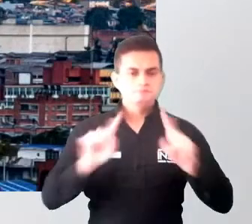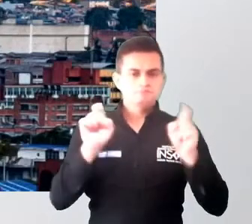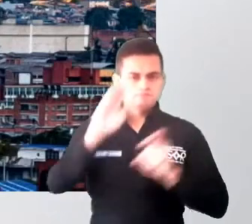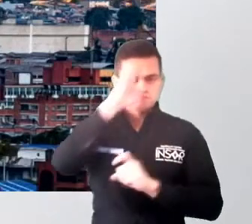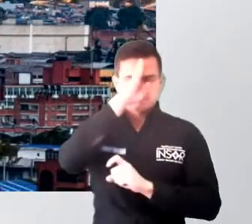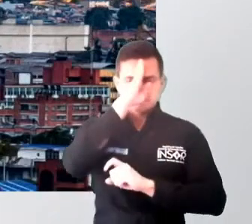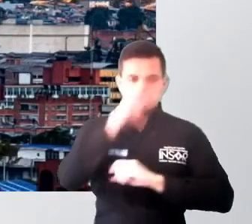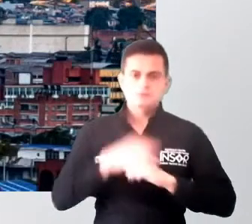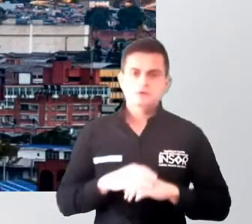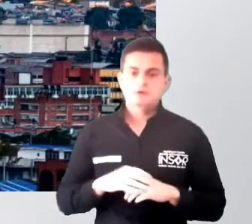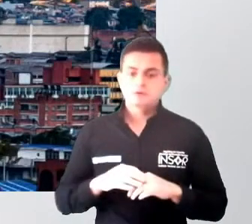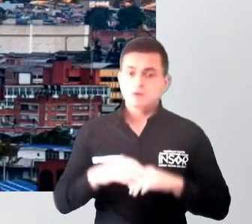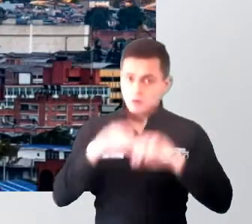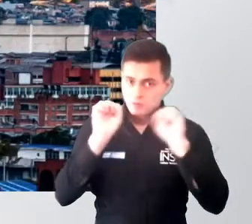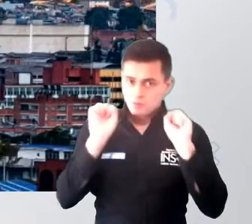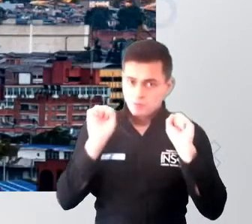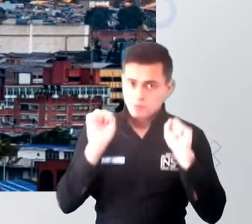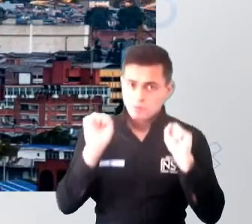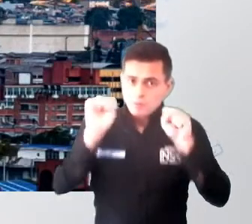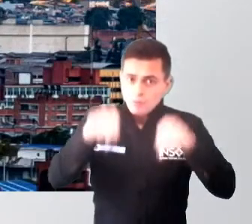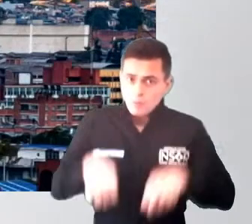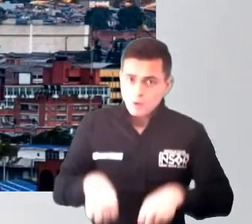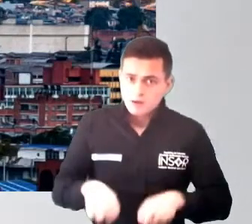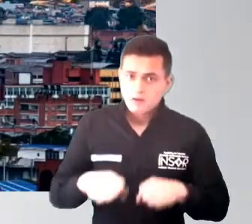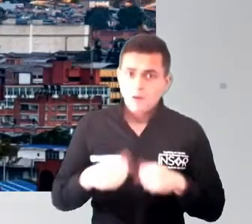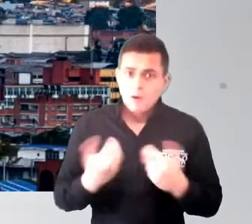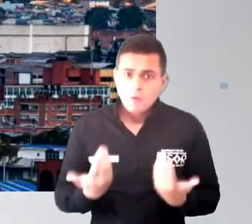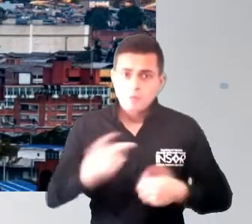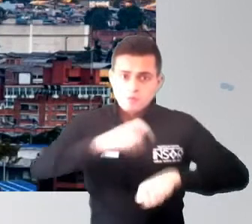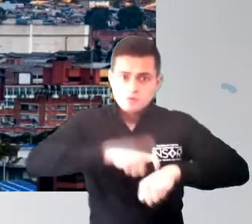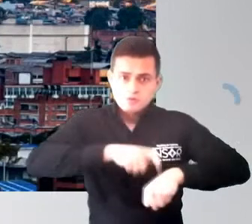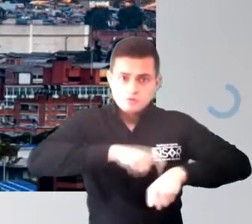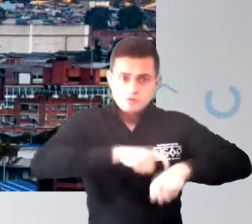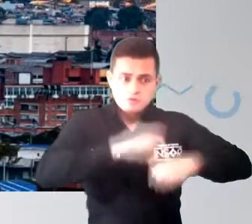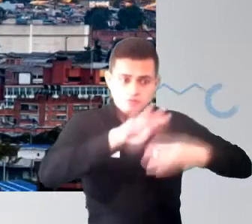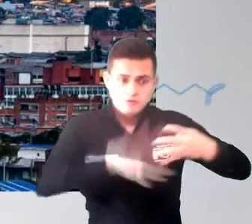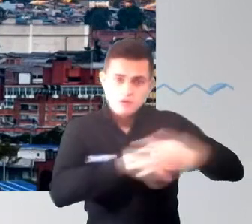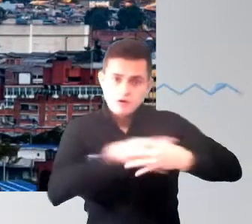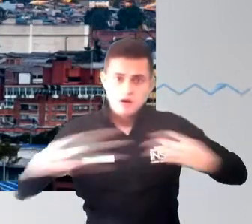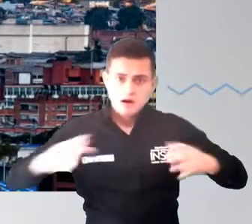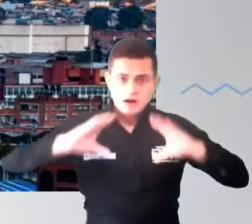o redefinir la duración de las clases y entonces